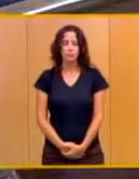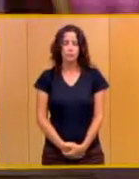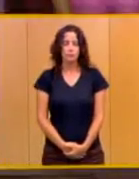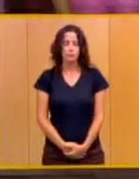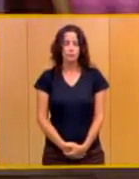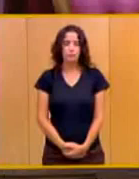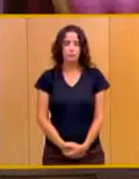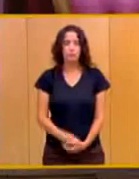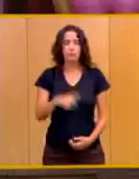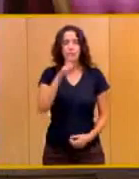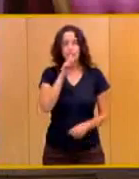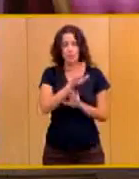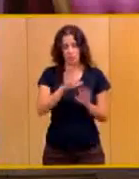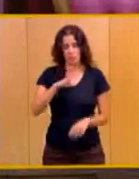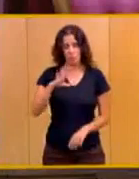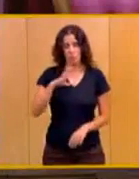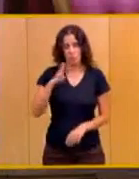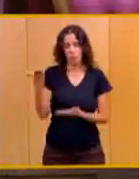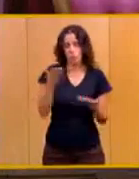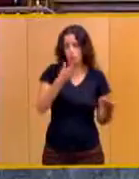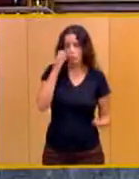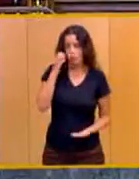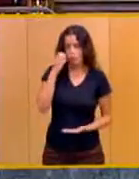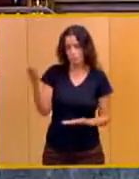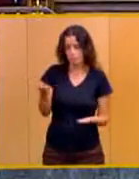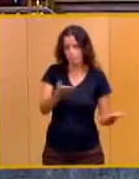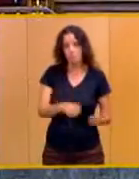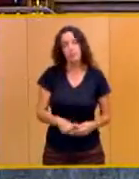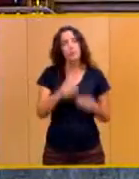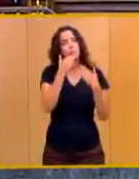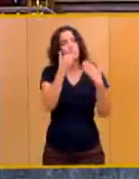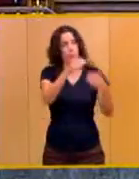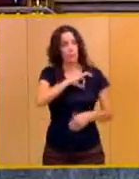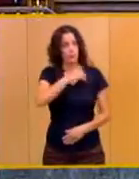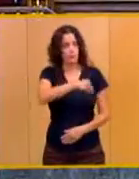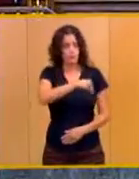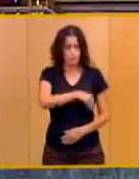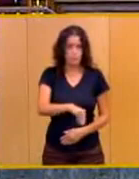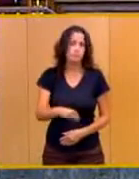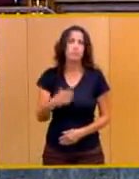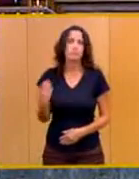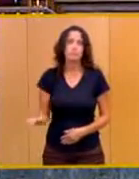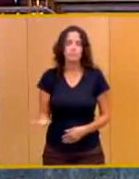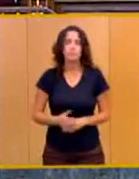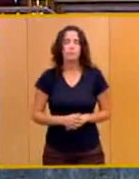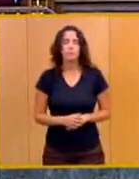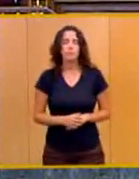Silencio, por favor. Señor Rajoy, adelante. Muchas gracias, señor presidente. Es decir, después de ponerme de vuelta y media, dice